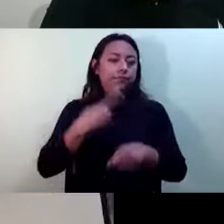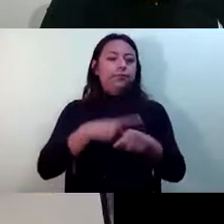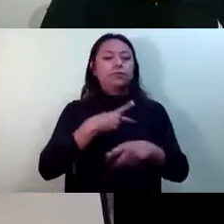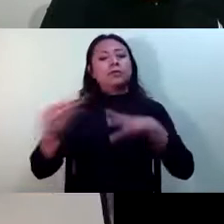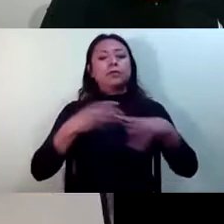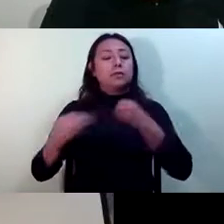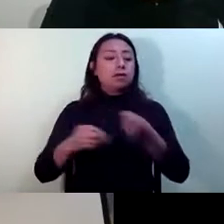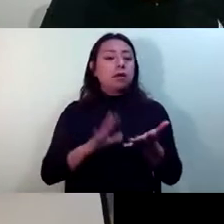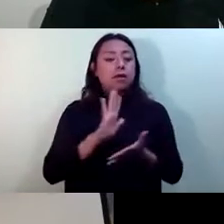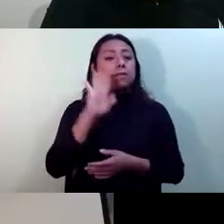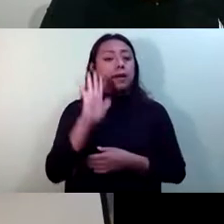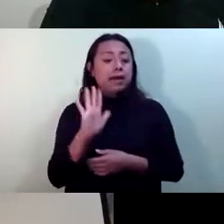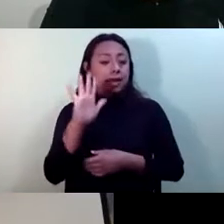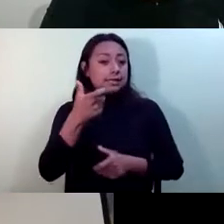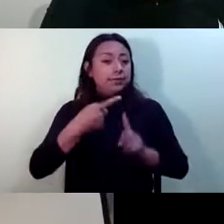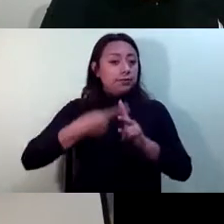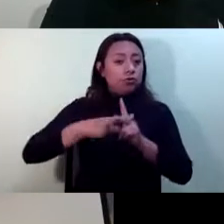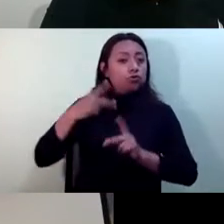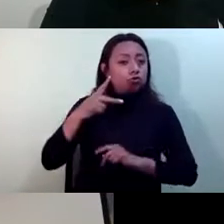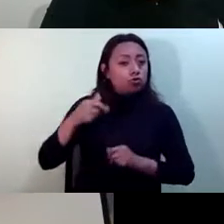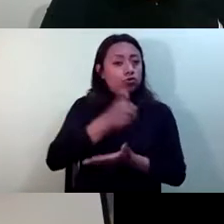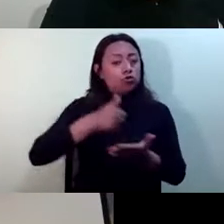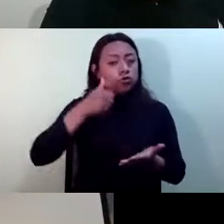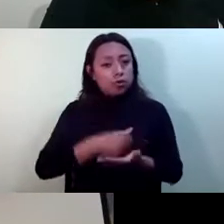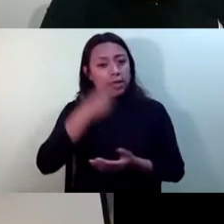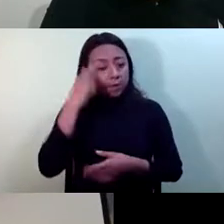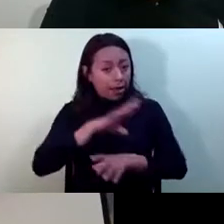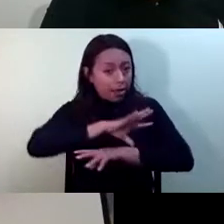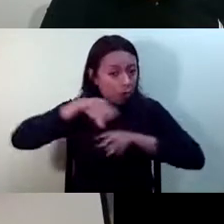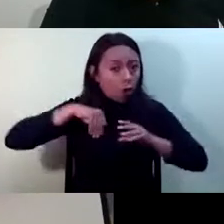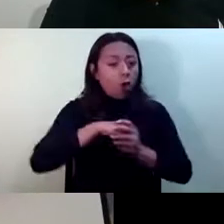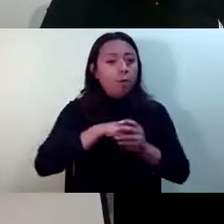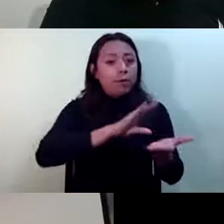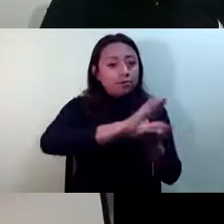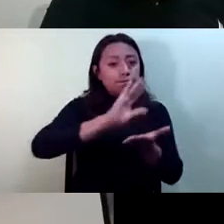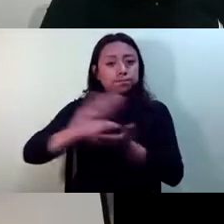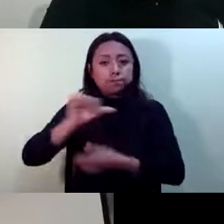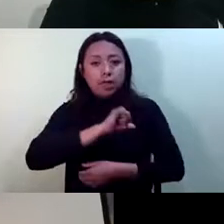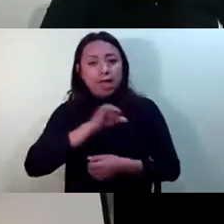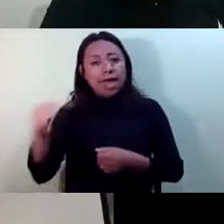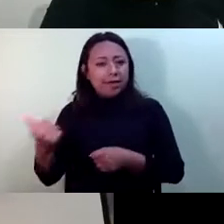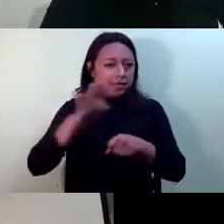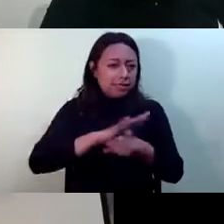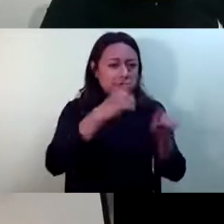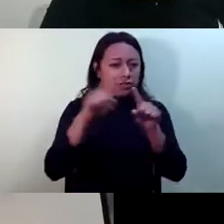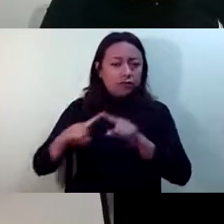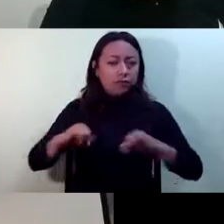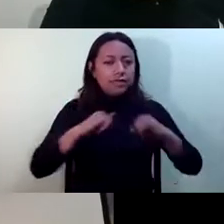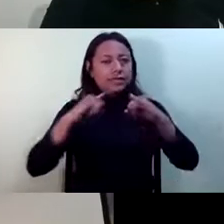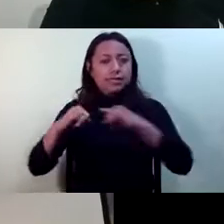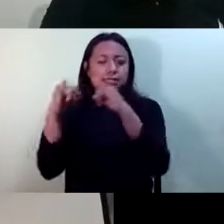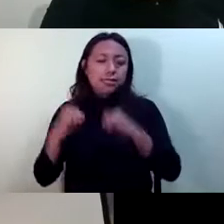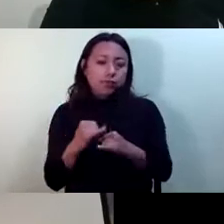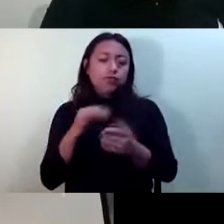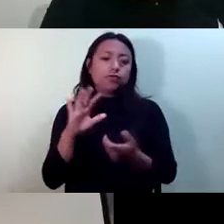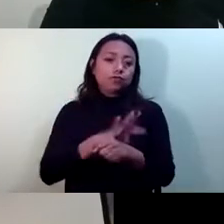de la ciudad para cubrir la totalidad de las administraciones a dichos entes, toda vez que se tiene el